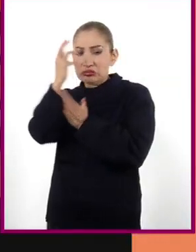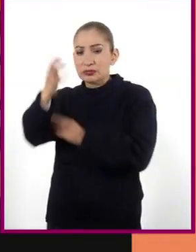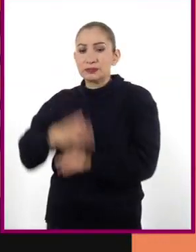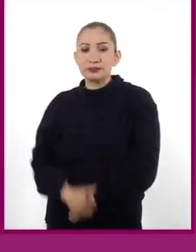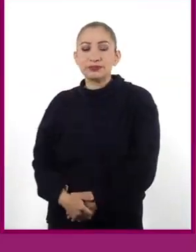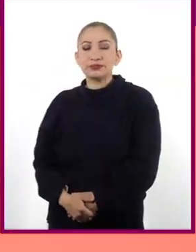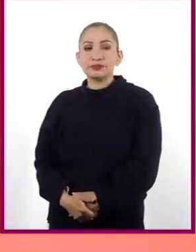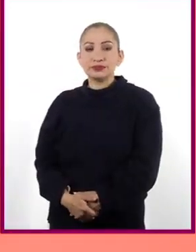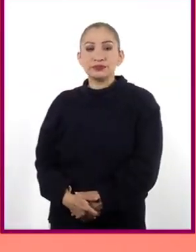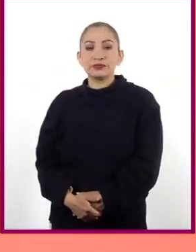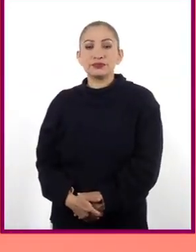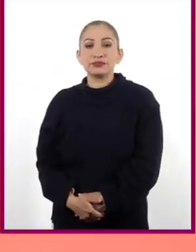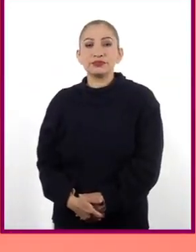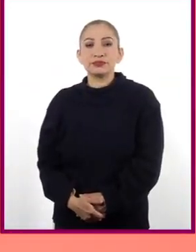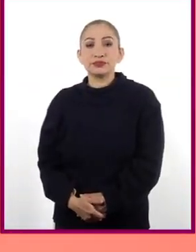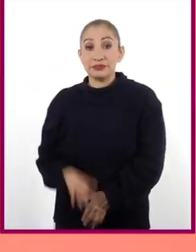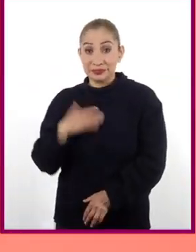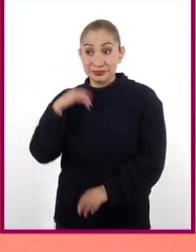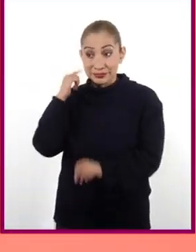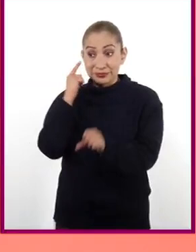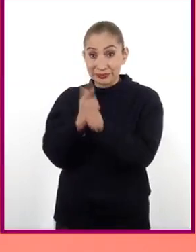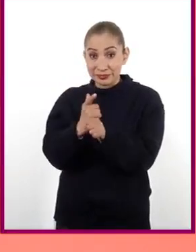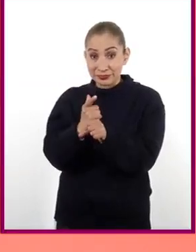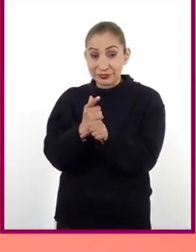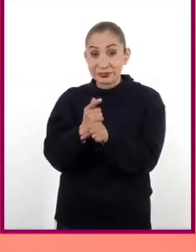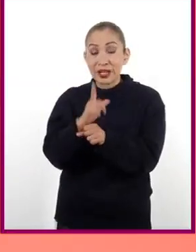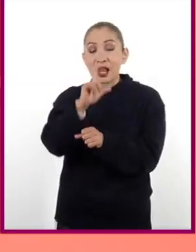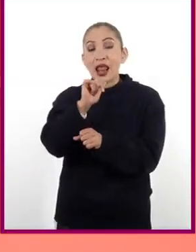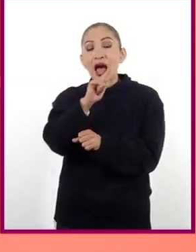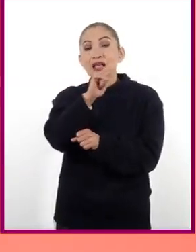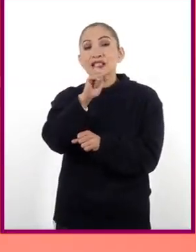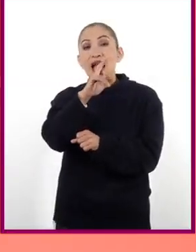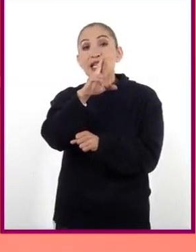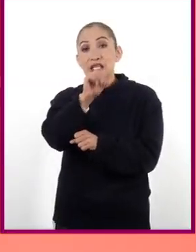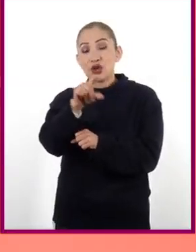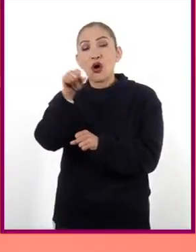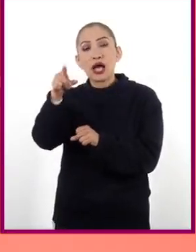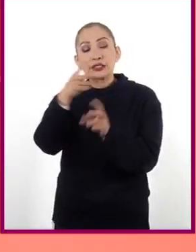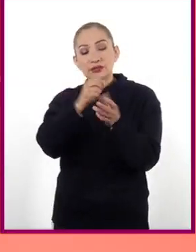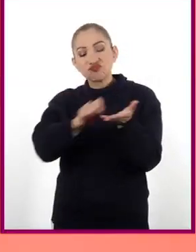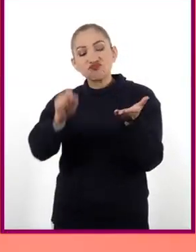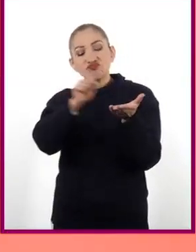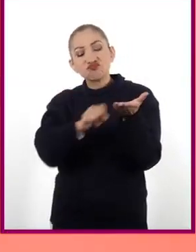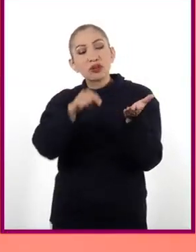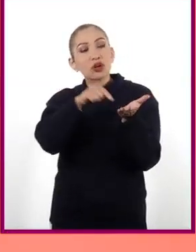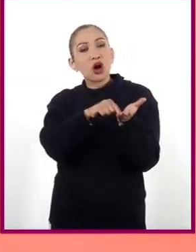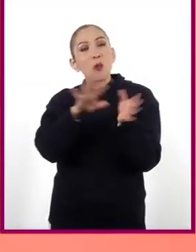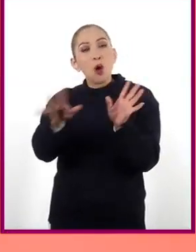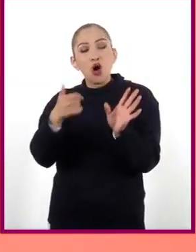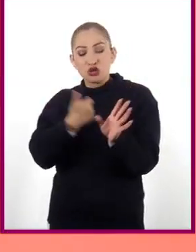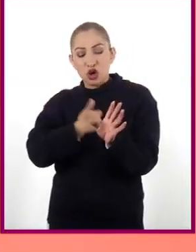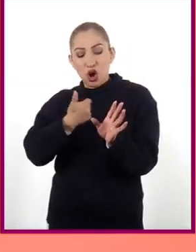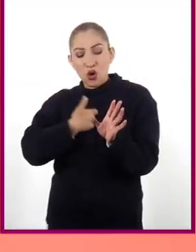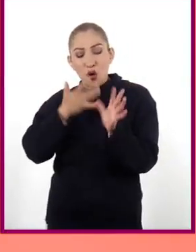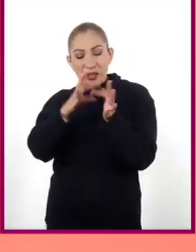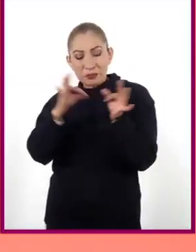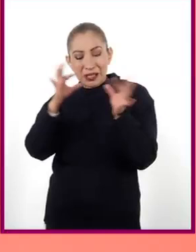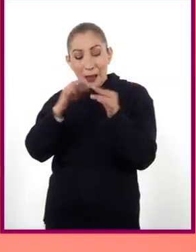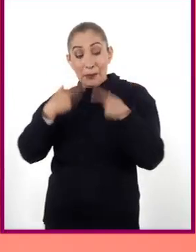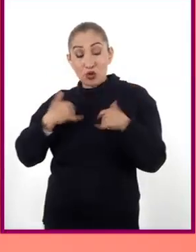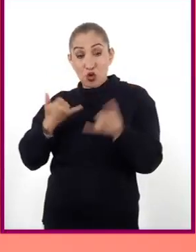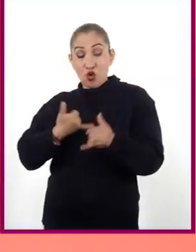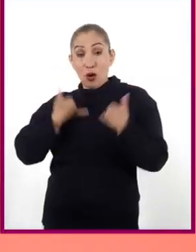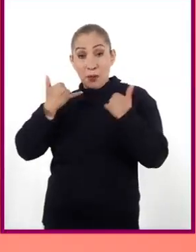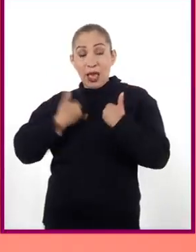palmo. Como observaron, Lazarillo de Tormes es un texto escrito como una autobiografía en la que un